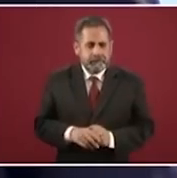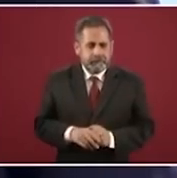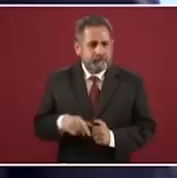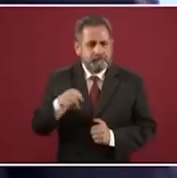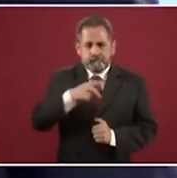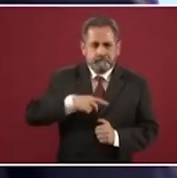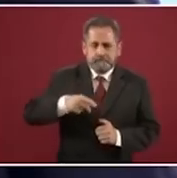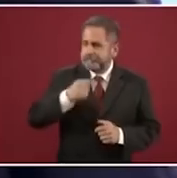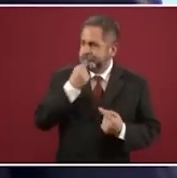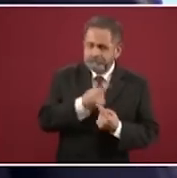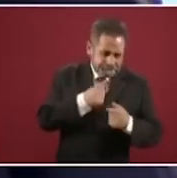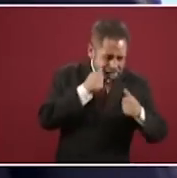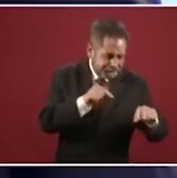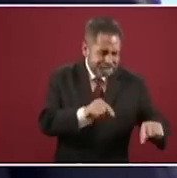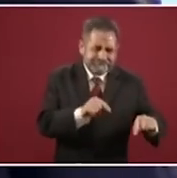atender a los niños.